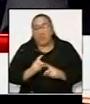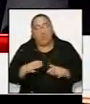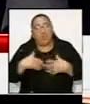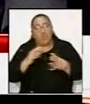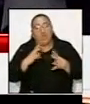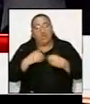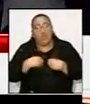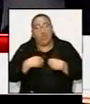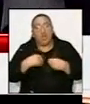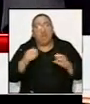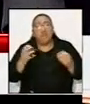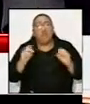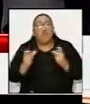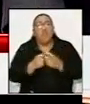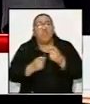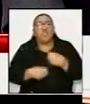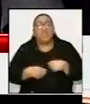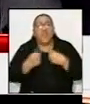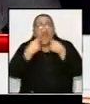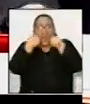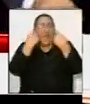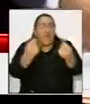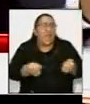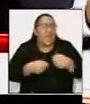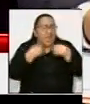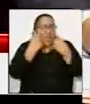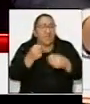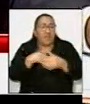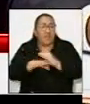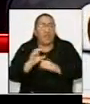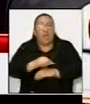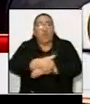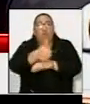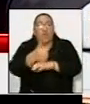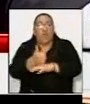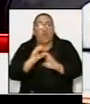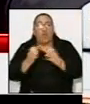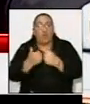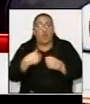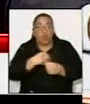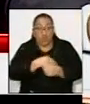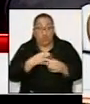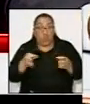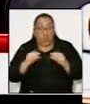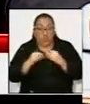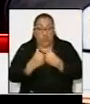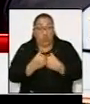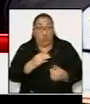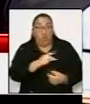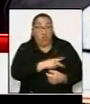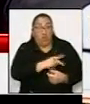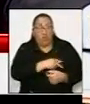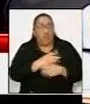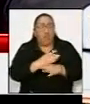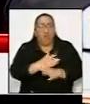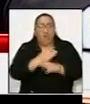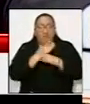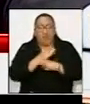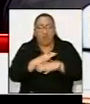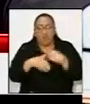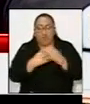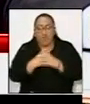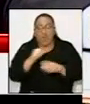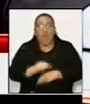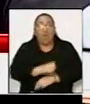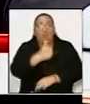que quieren regalar la autonomía del congreso de república en nosotros en fuerza popular vamos a detener con toda la